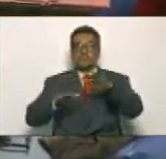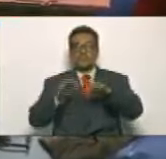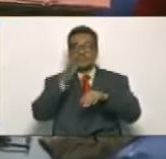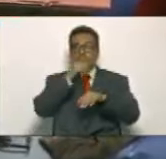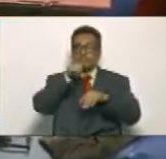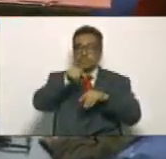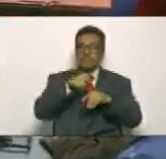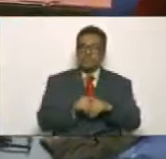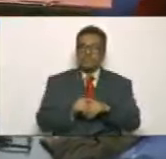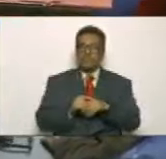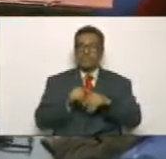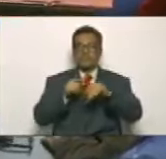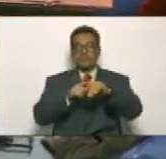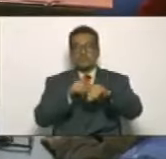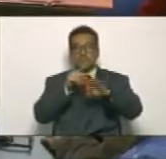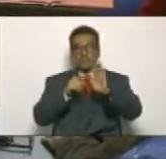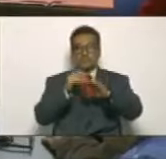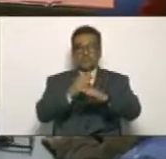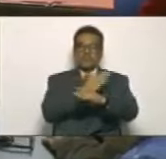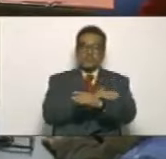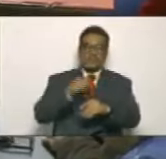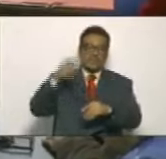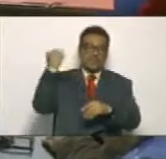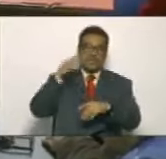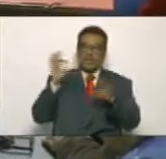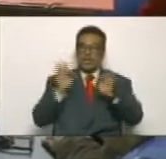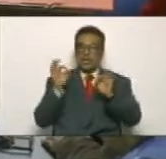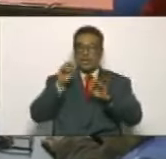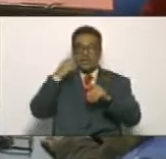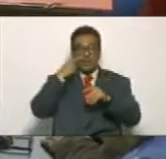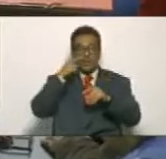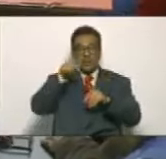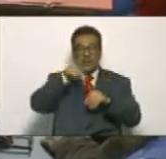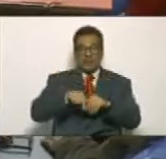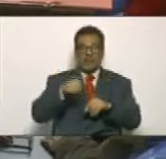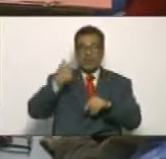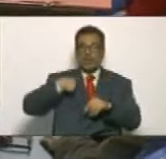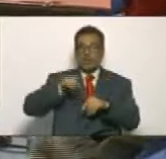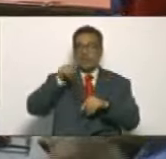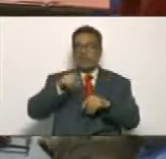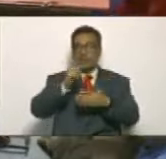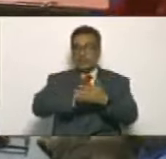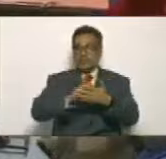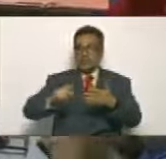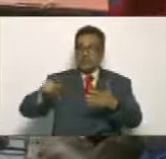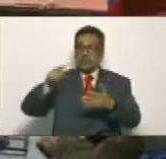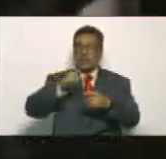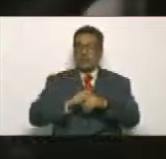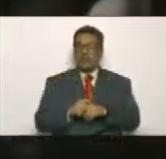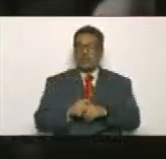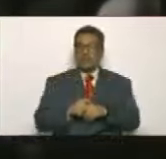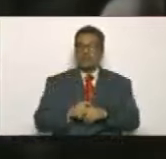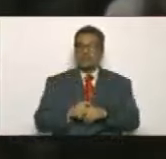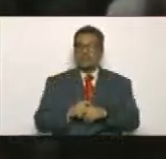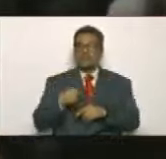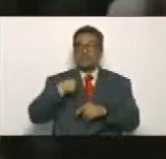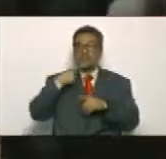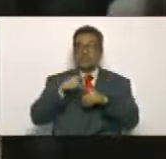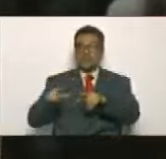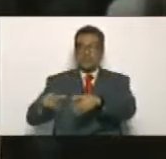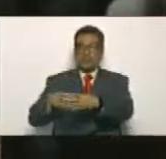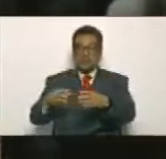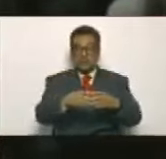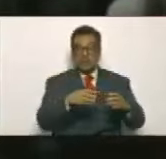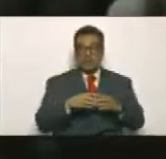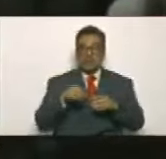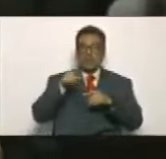desestabilización sin precedentes en la historia de las naciones, hoy manifiestos en nuestras maniobras de sectores